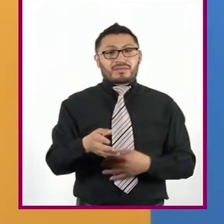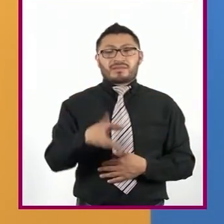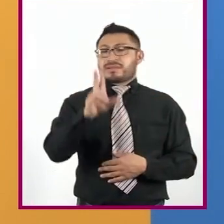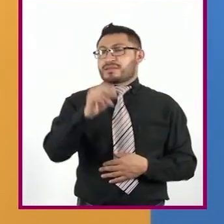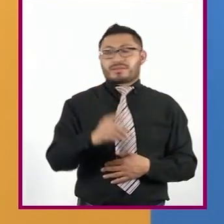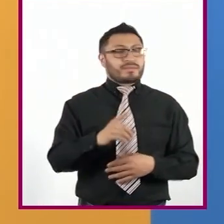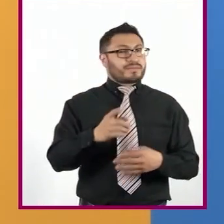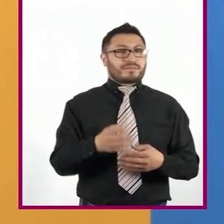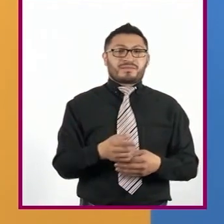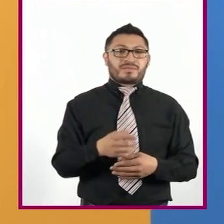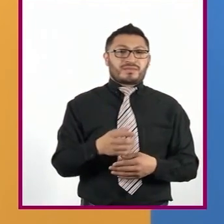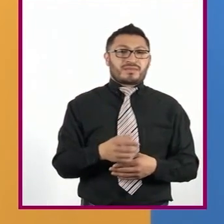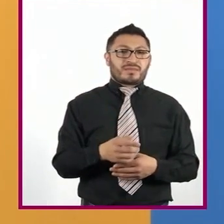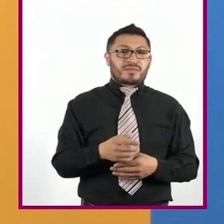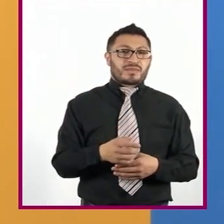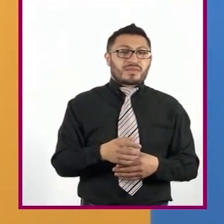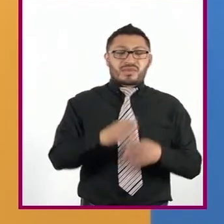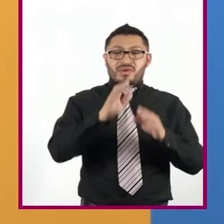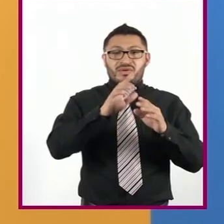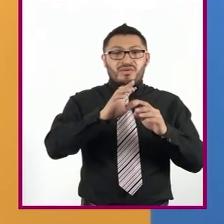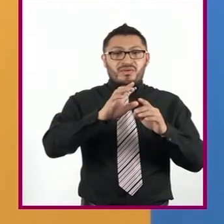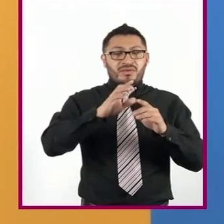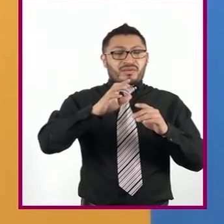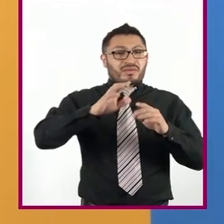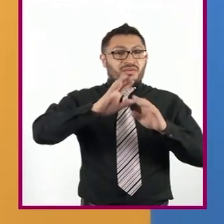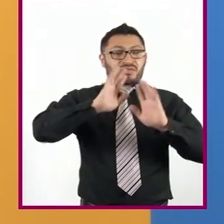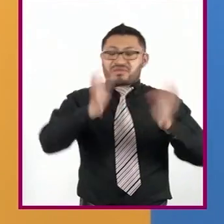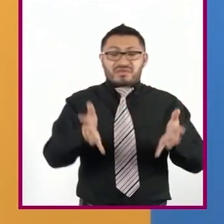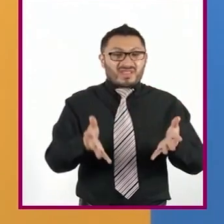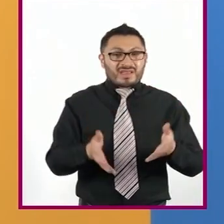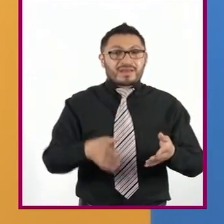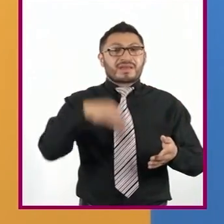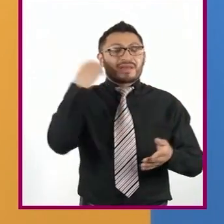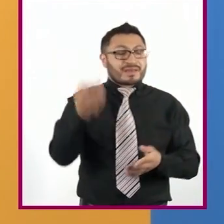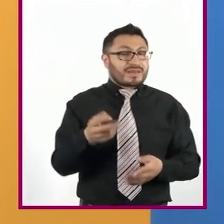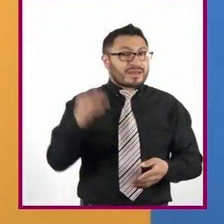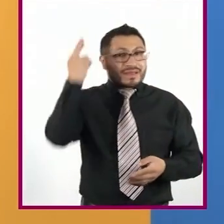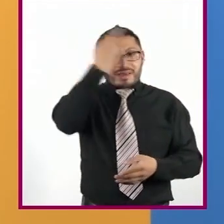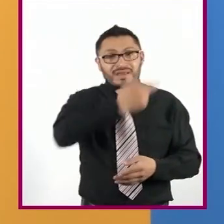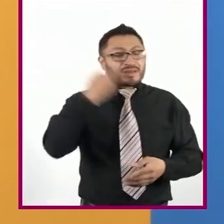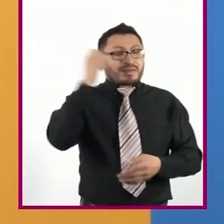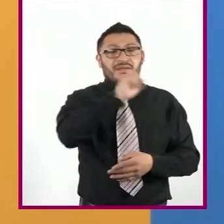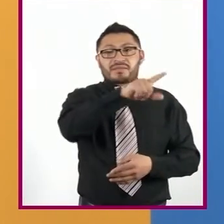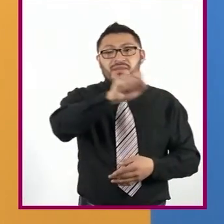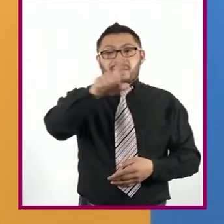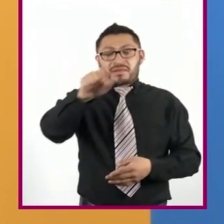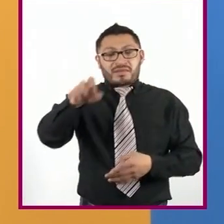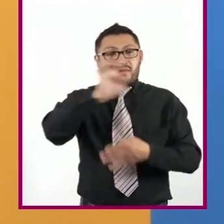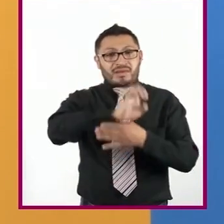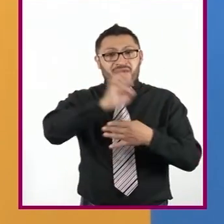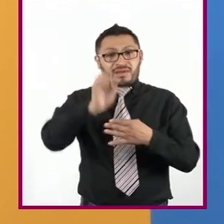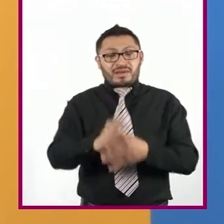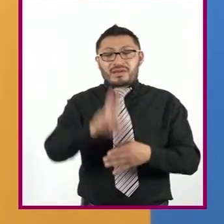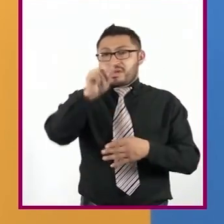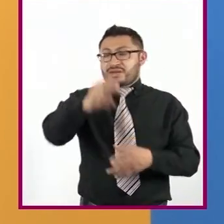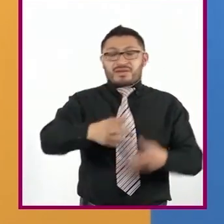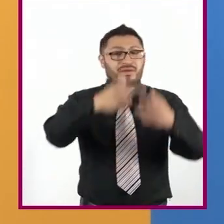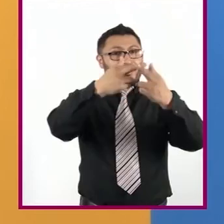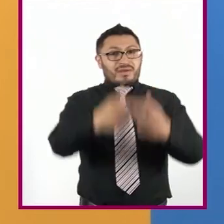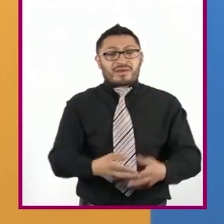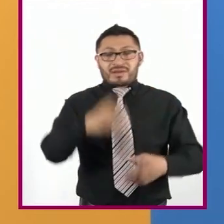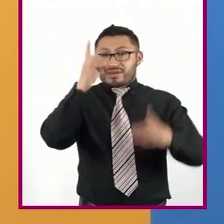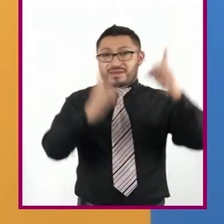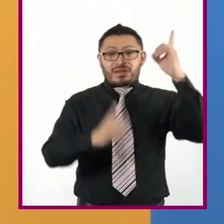quedarán conformes con esta representación y quisieran comprobarlo por ellos mismos. Así que, para que no se queden con la